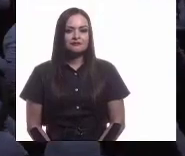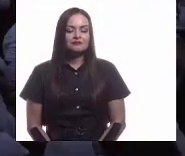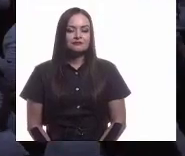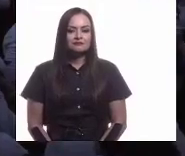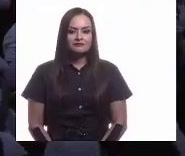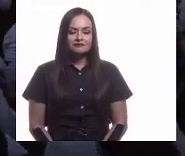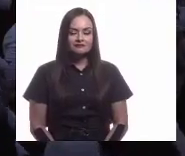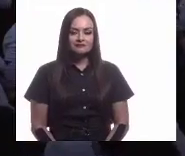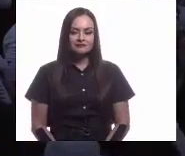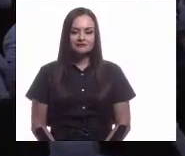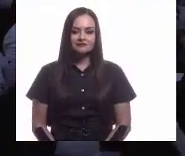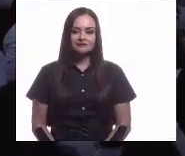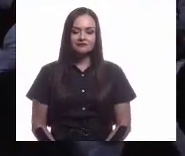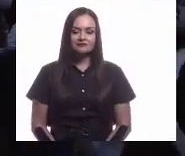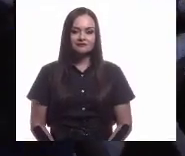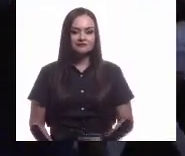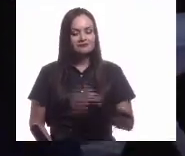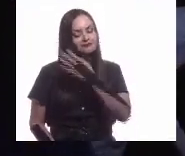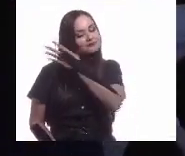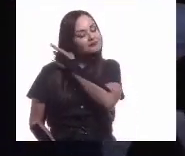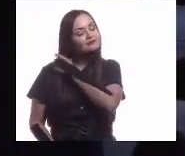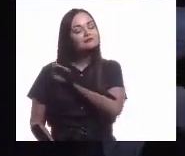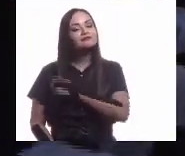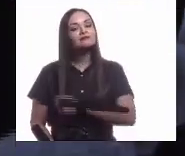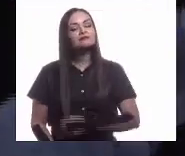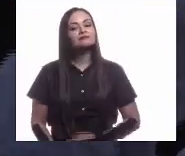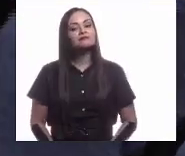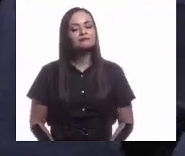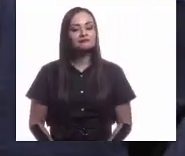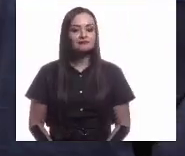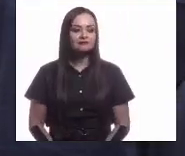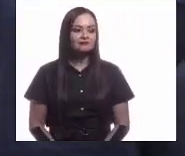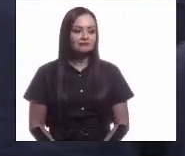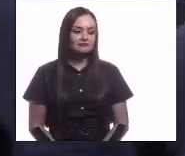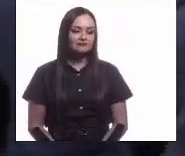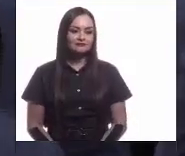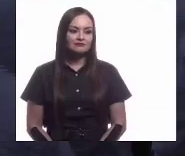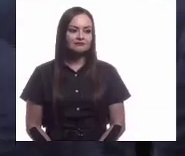Muchas felicidades. Muchas felicidades.